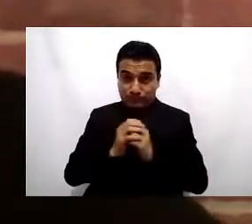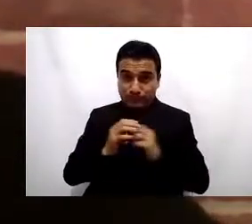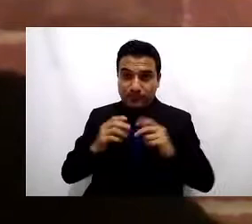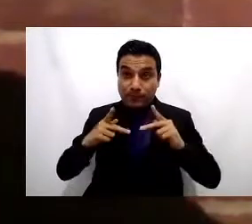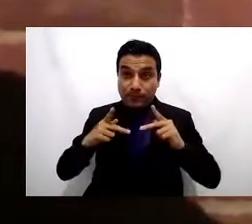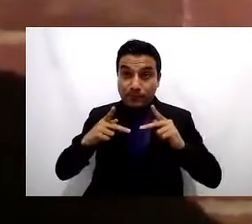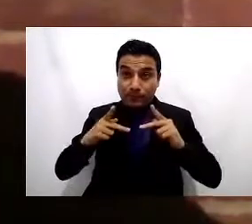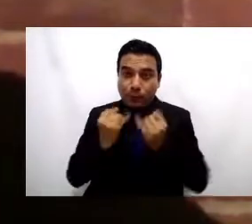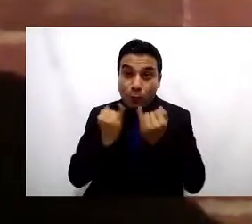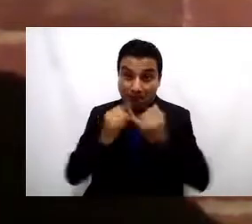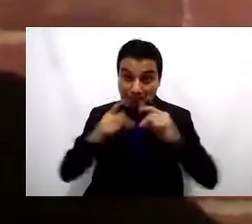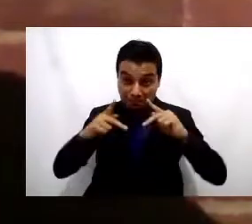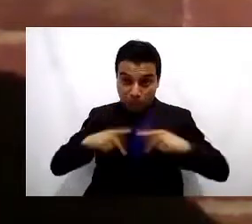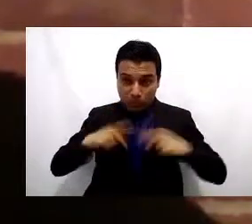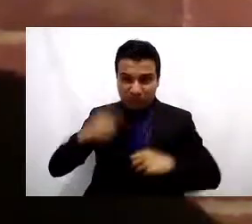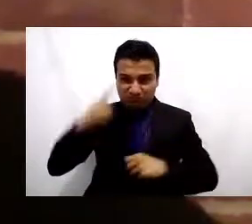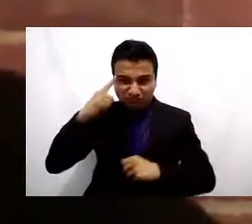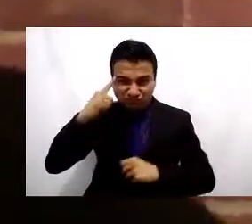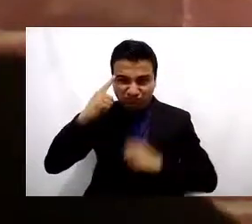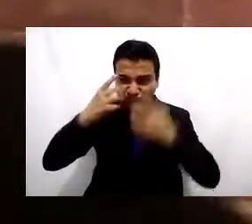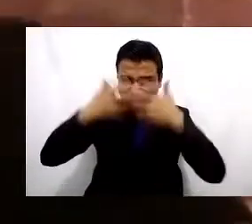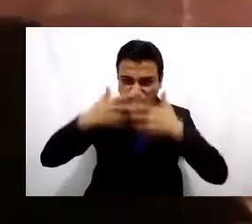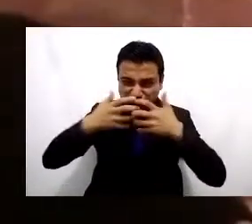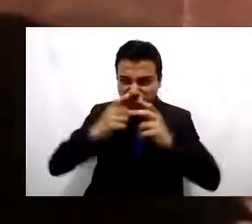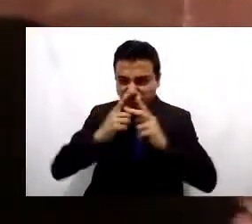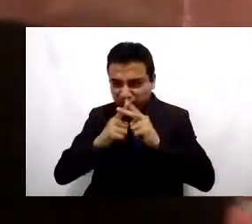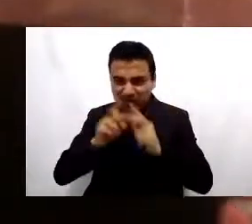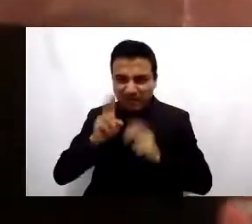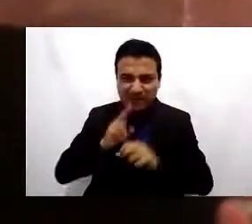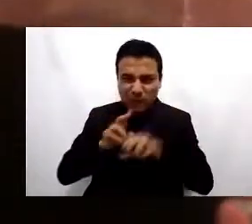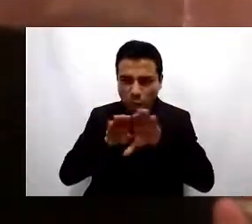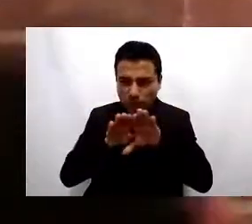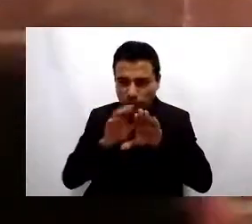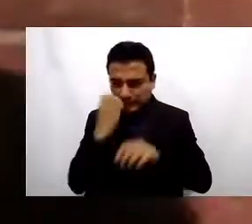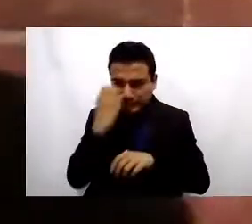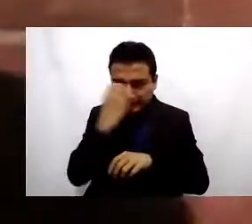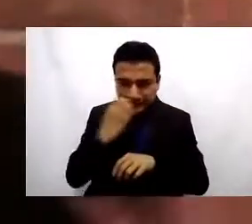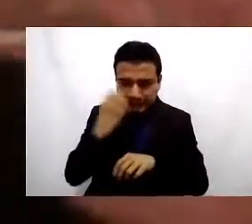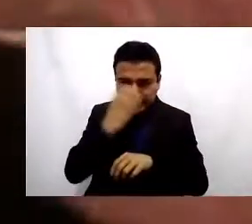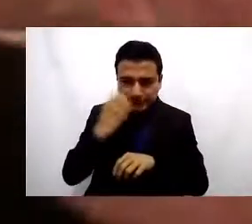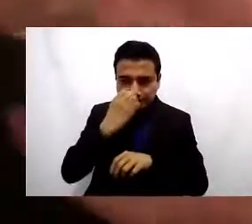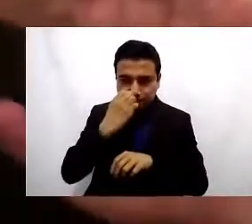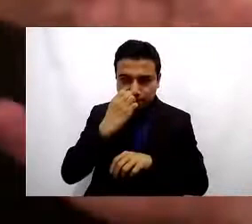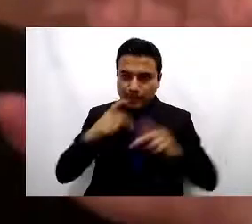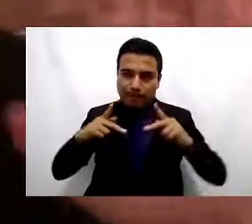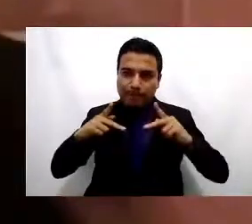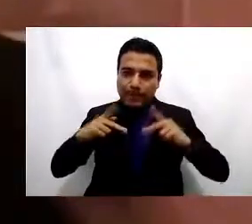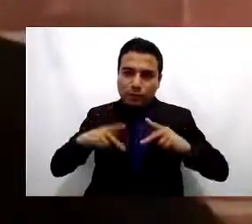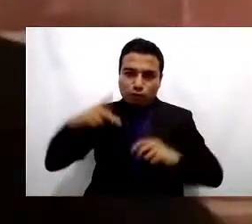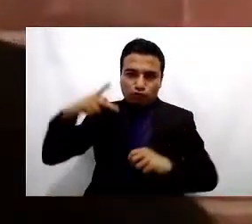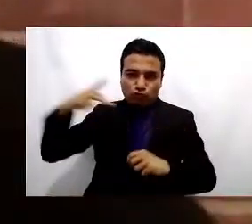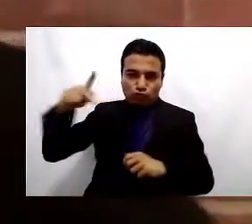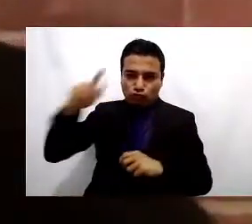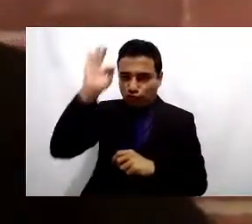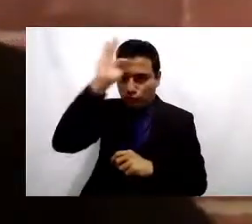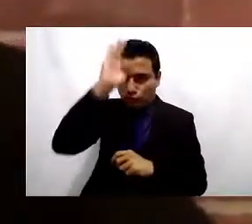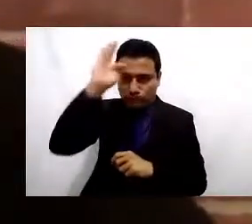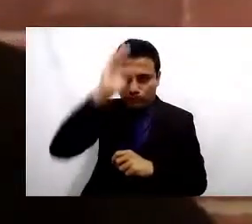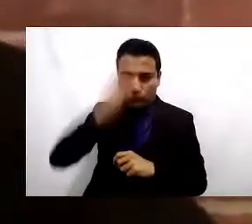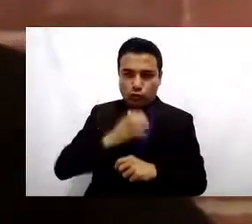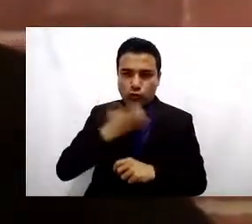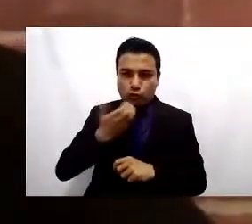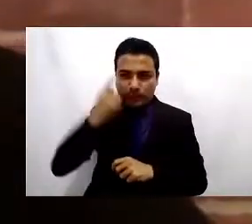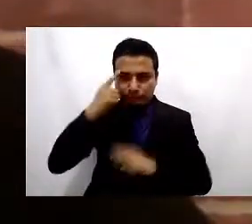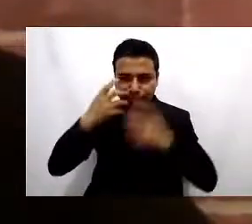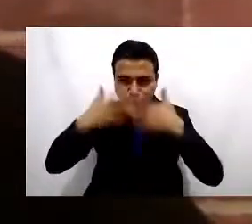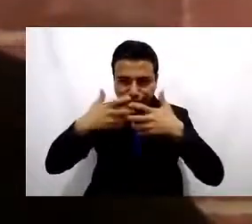inductivo, deductivo, asociativo, disociativo, que es lo que haría naturalmente el pensamiento lógico, el filosófico, sino con